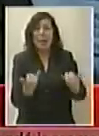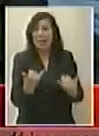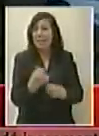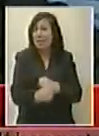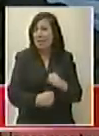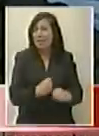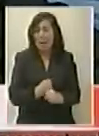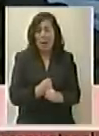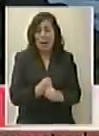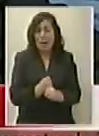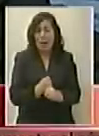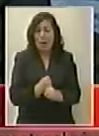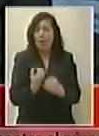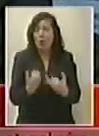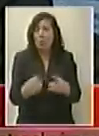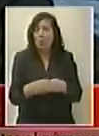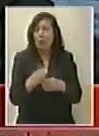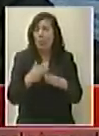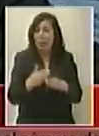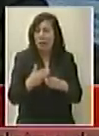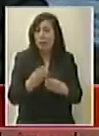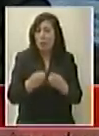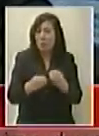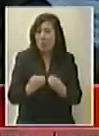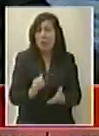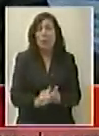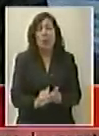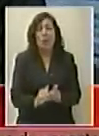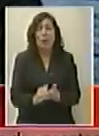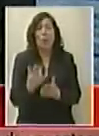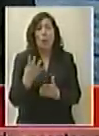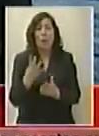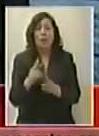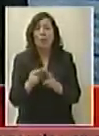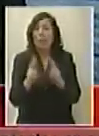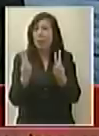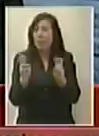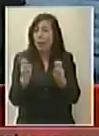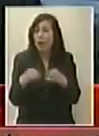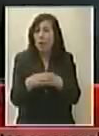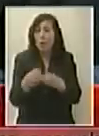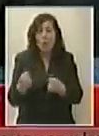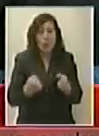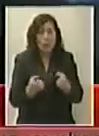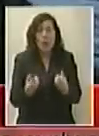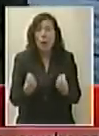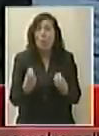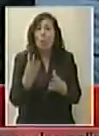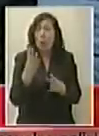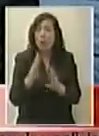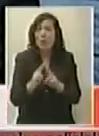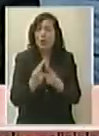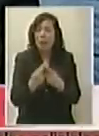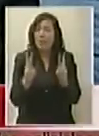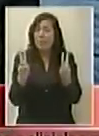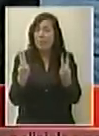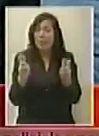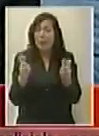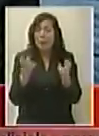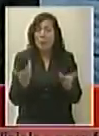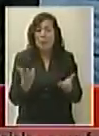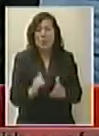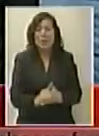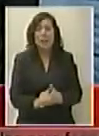año todo este año hemos venido en la comisión de defensa del consumidor hemos dedicado cuatro sesiones al tema la comisión de economía también como cuatro sesiones al tema